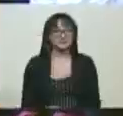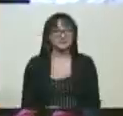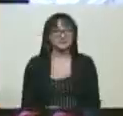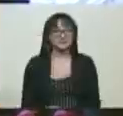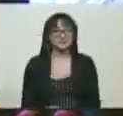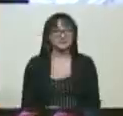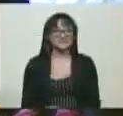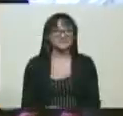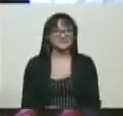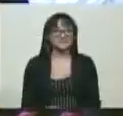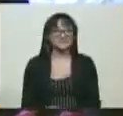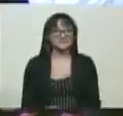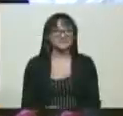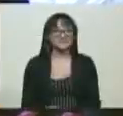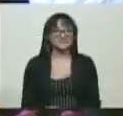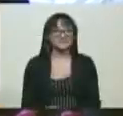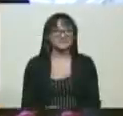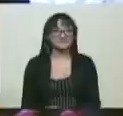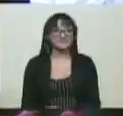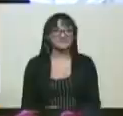¿a quién?